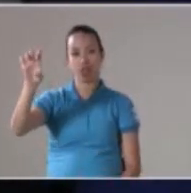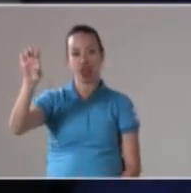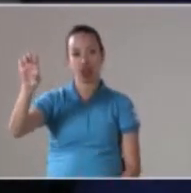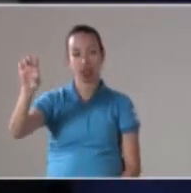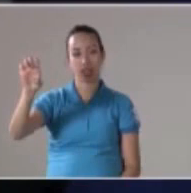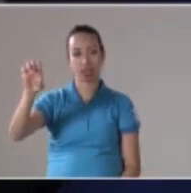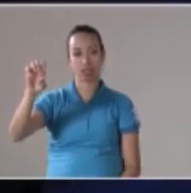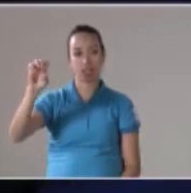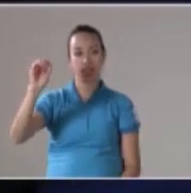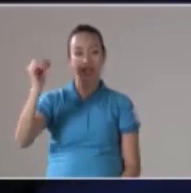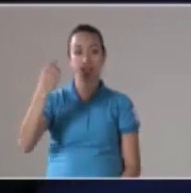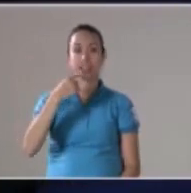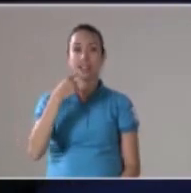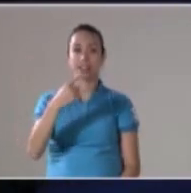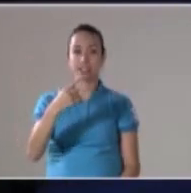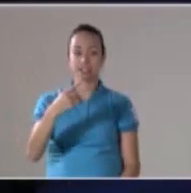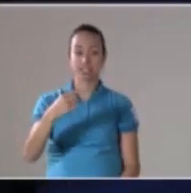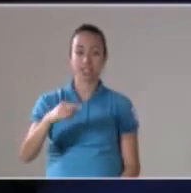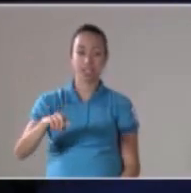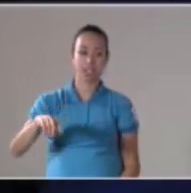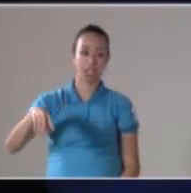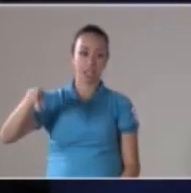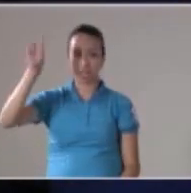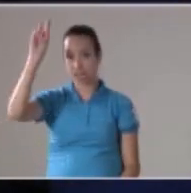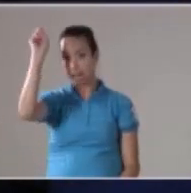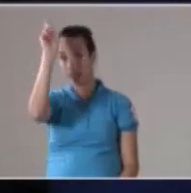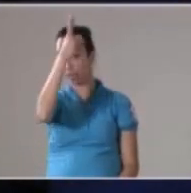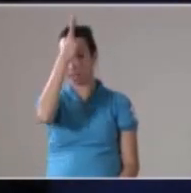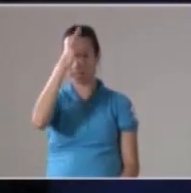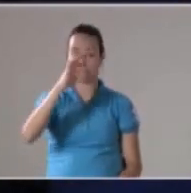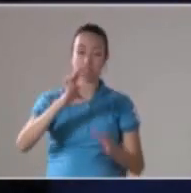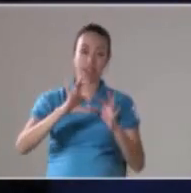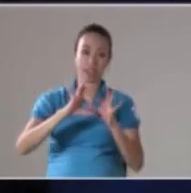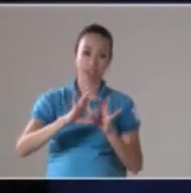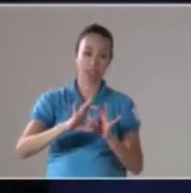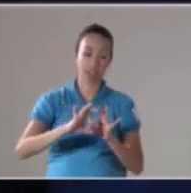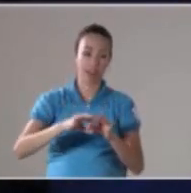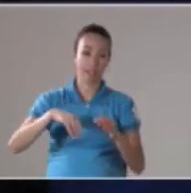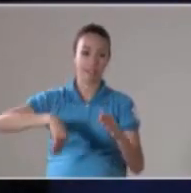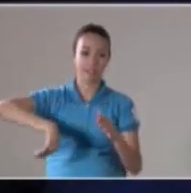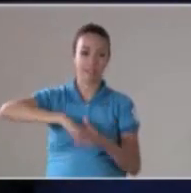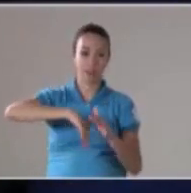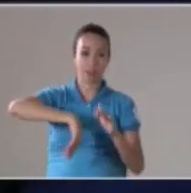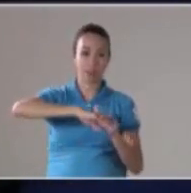al cual le dicen el rey del fútbol,